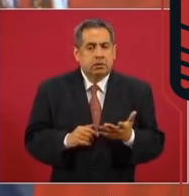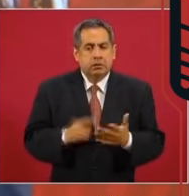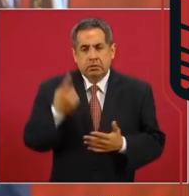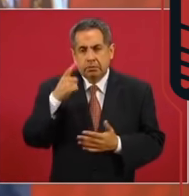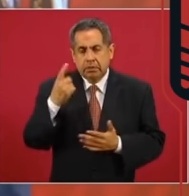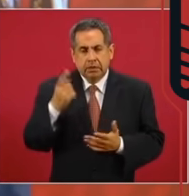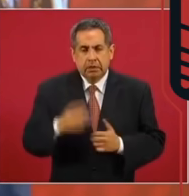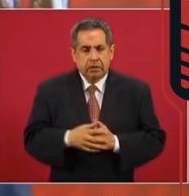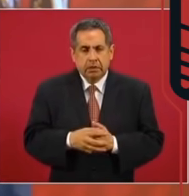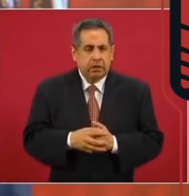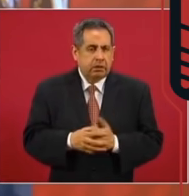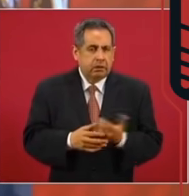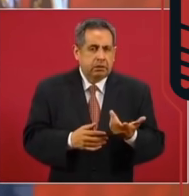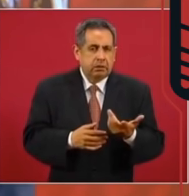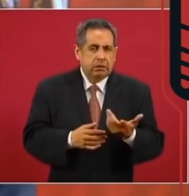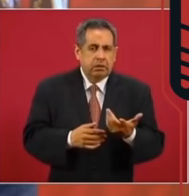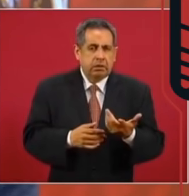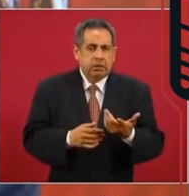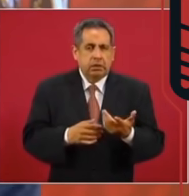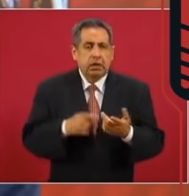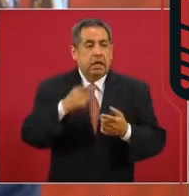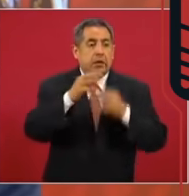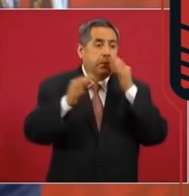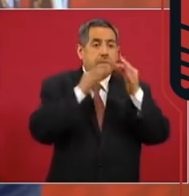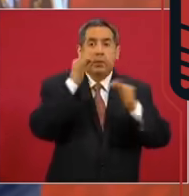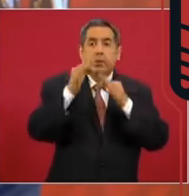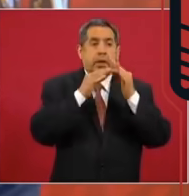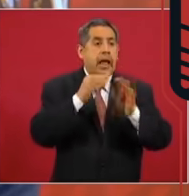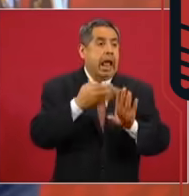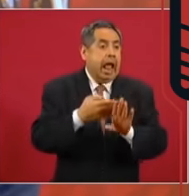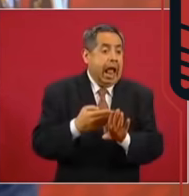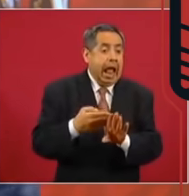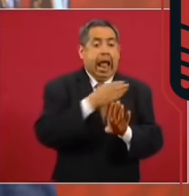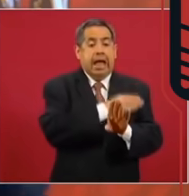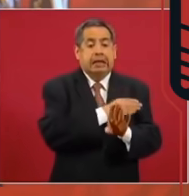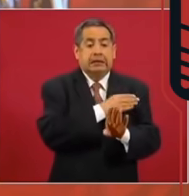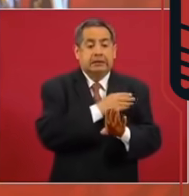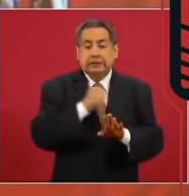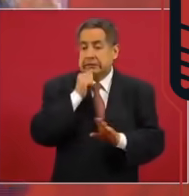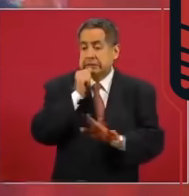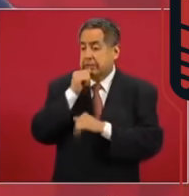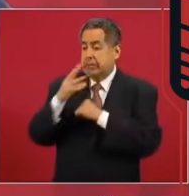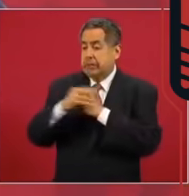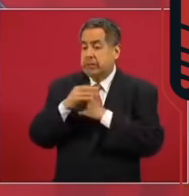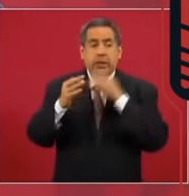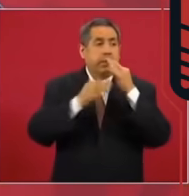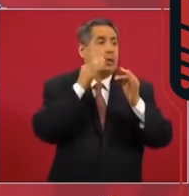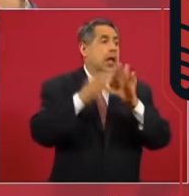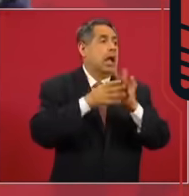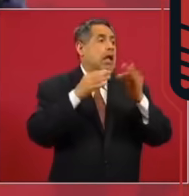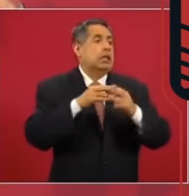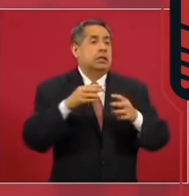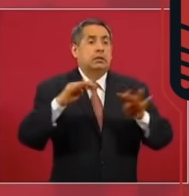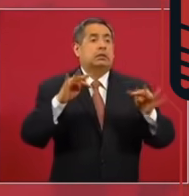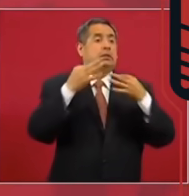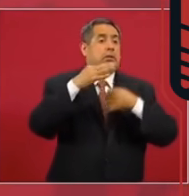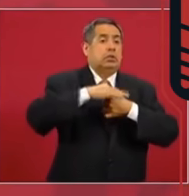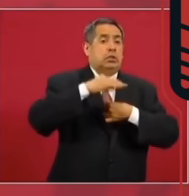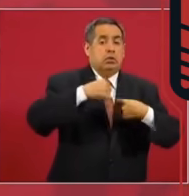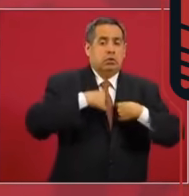se lleven a cabo actos anticipados de campaña. Pero bueno, ya es muy